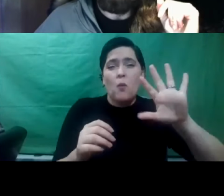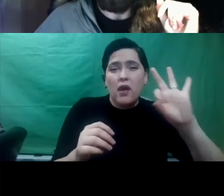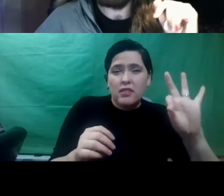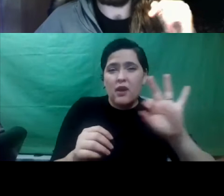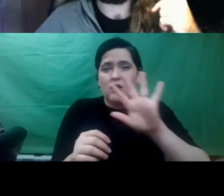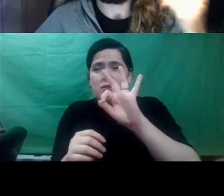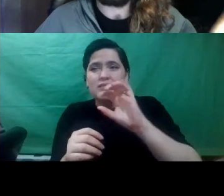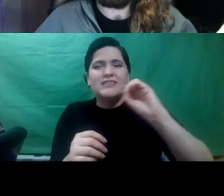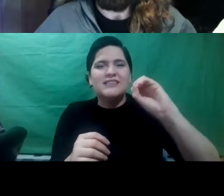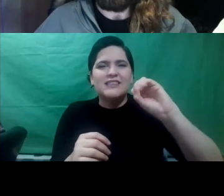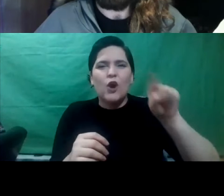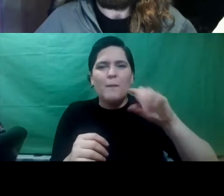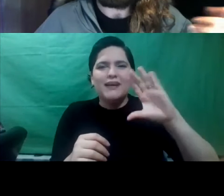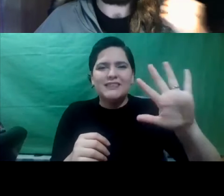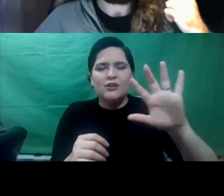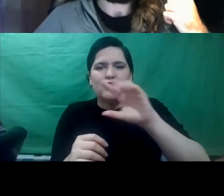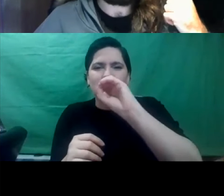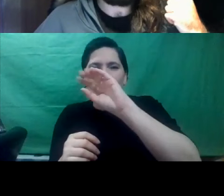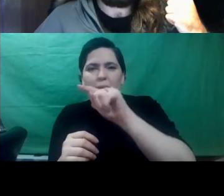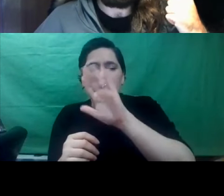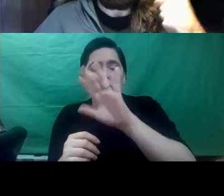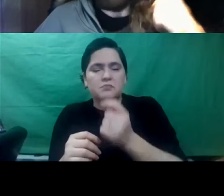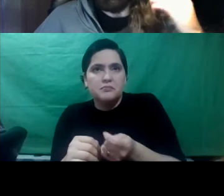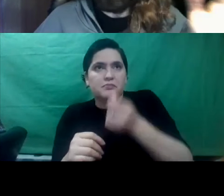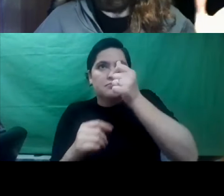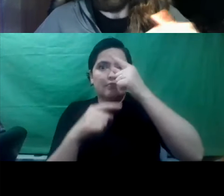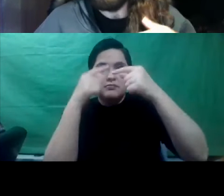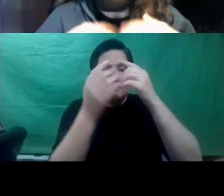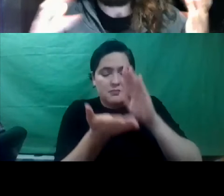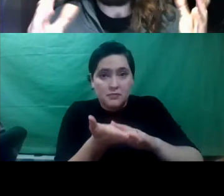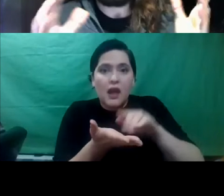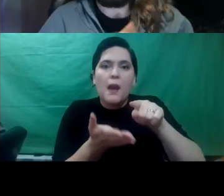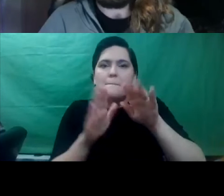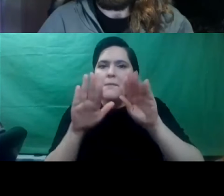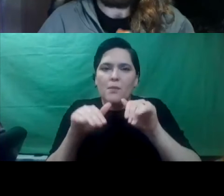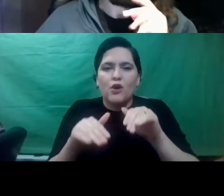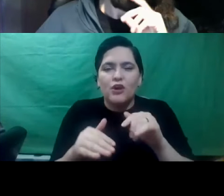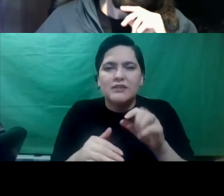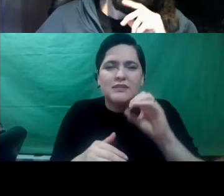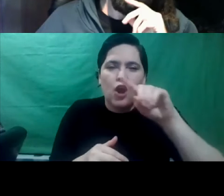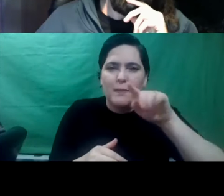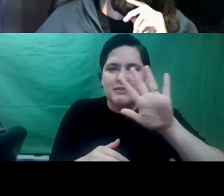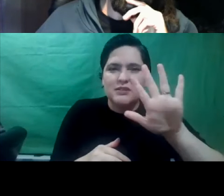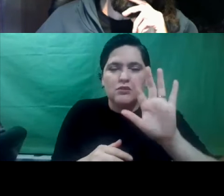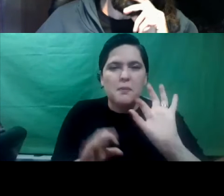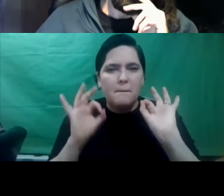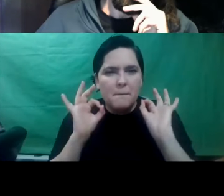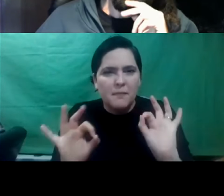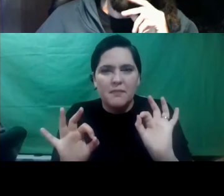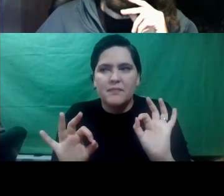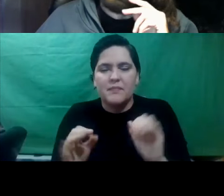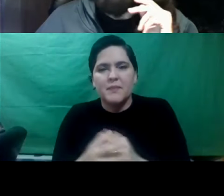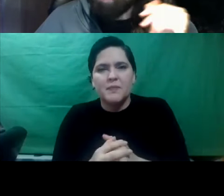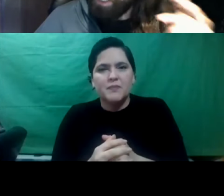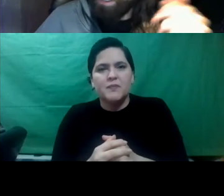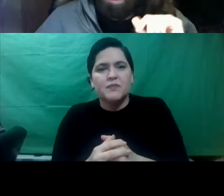es 0,5, tenemos la máxima entropía. Y a medida, es decir, la máxima impredecibilidad. Y a medida que